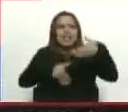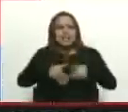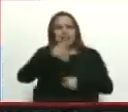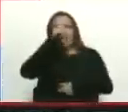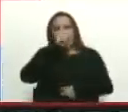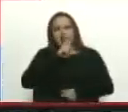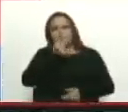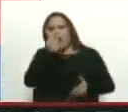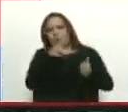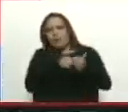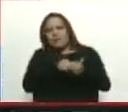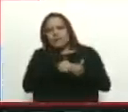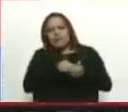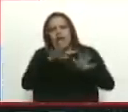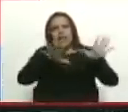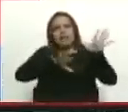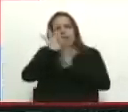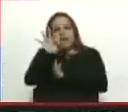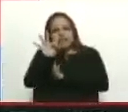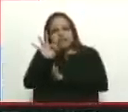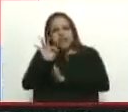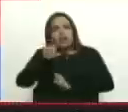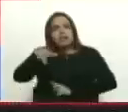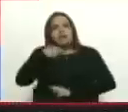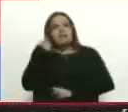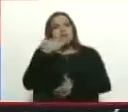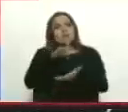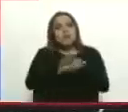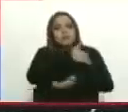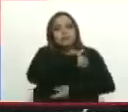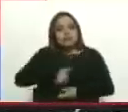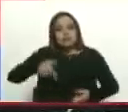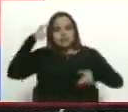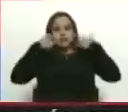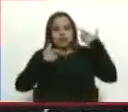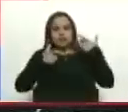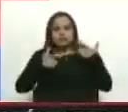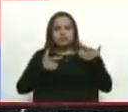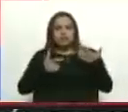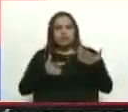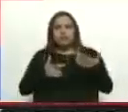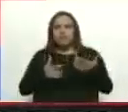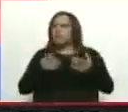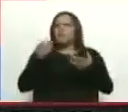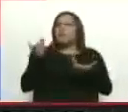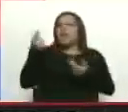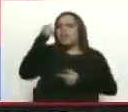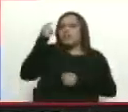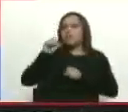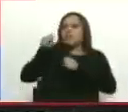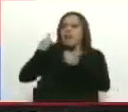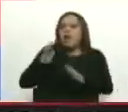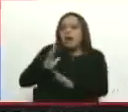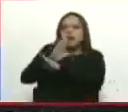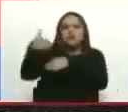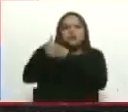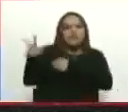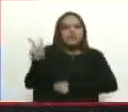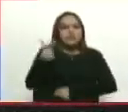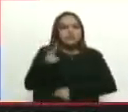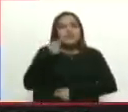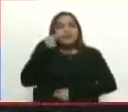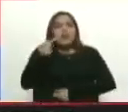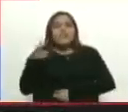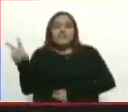2013, luego de la partida del comandante Hugo Chávez, ¿cuándo fueron las sanciones contra Venezuela? ¿Cuándo fue declararon a